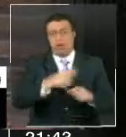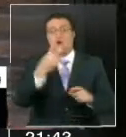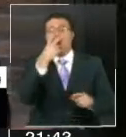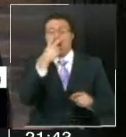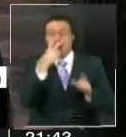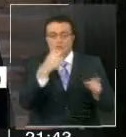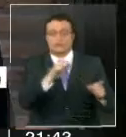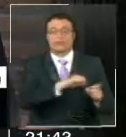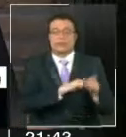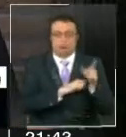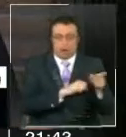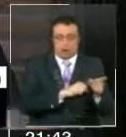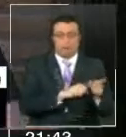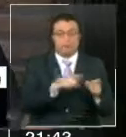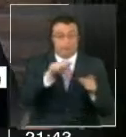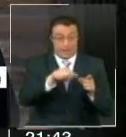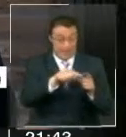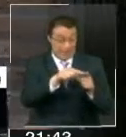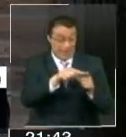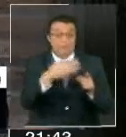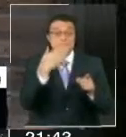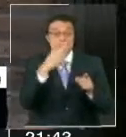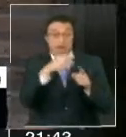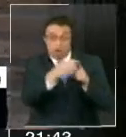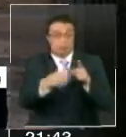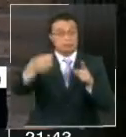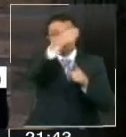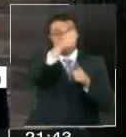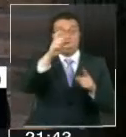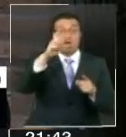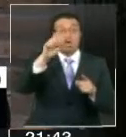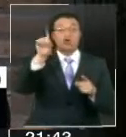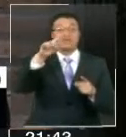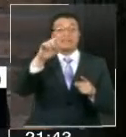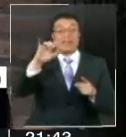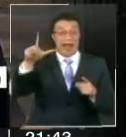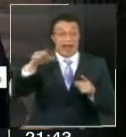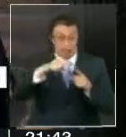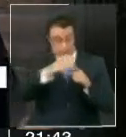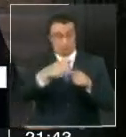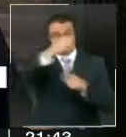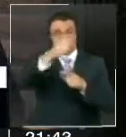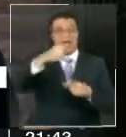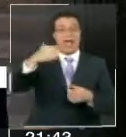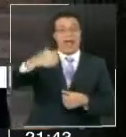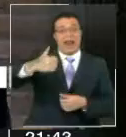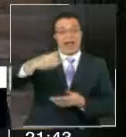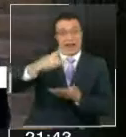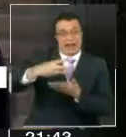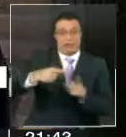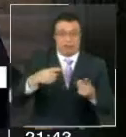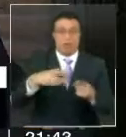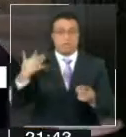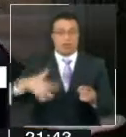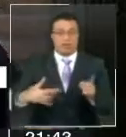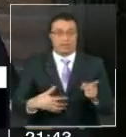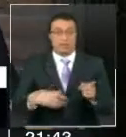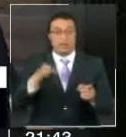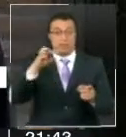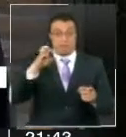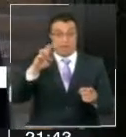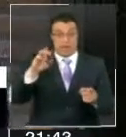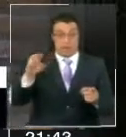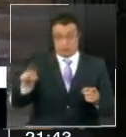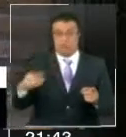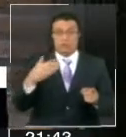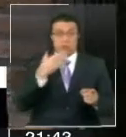creo que ese hoy día es el mejor candidato por la trayectoria. Yo creo que la trayectoria va a ser súper importante. Cecilia Pérez puede ser una